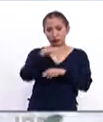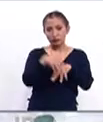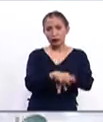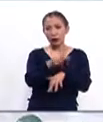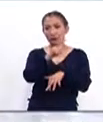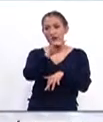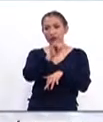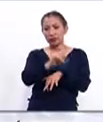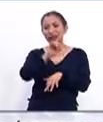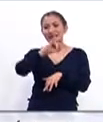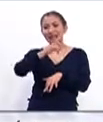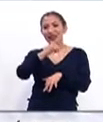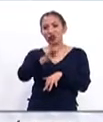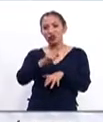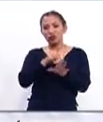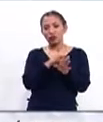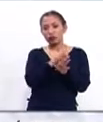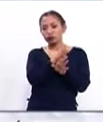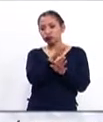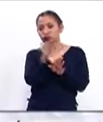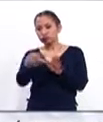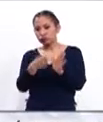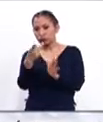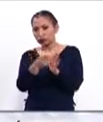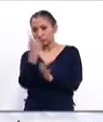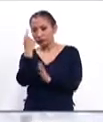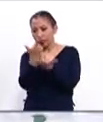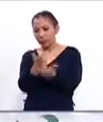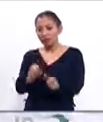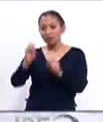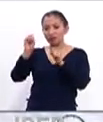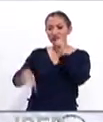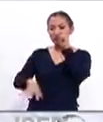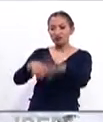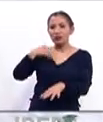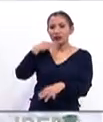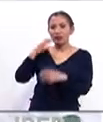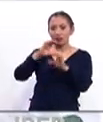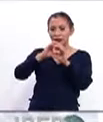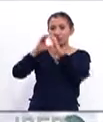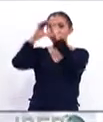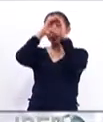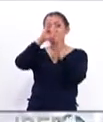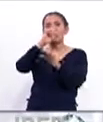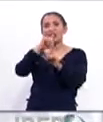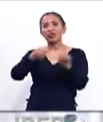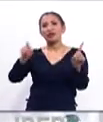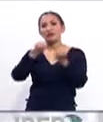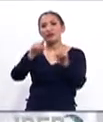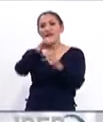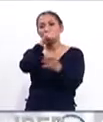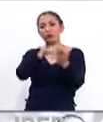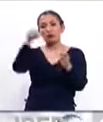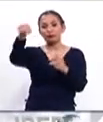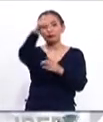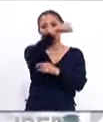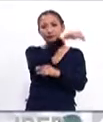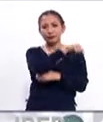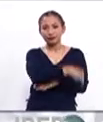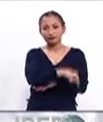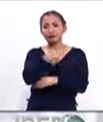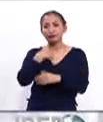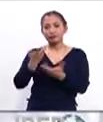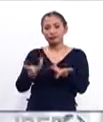Pacífico, Cygnus alterará su órbita algunas veces para liberar varios tipos de satélites desde diferentes sitios de despliegue.